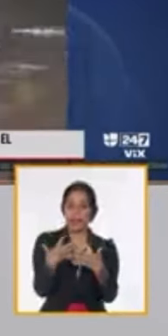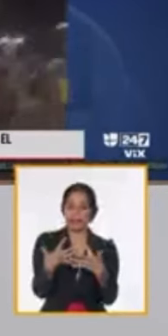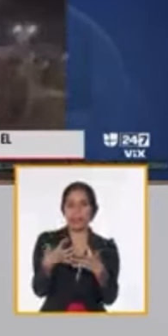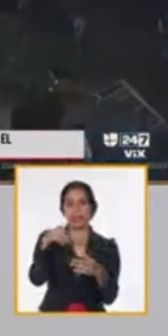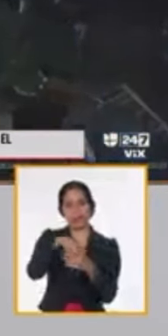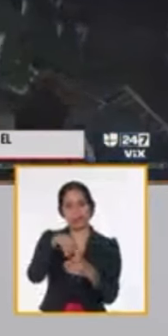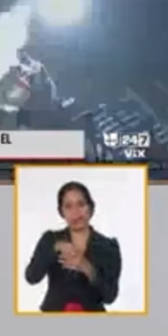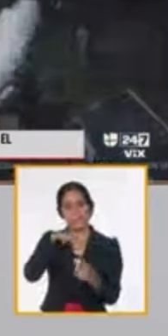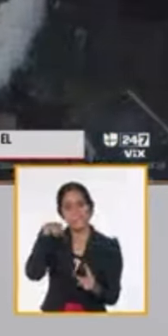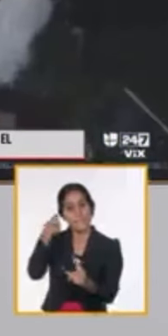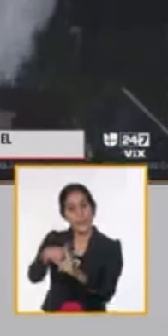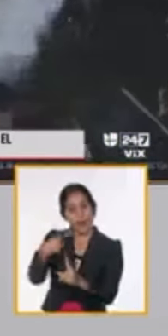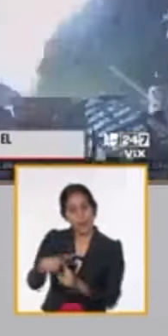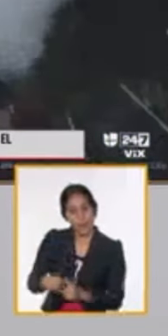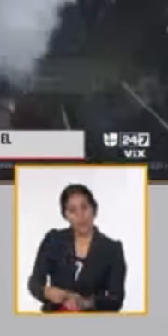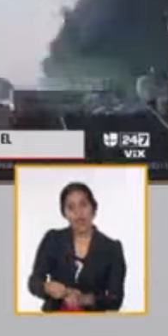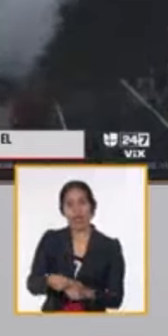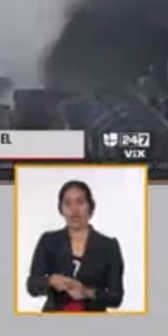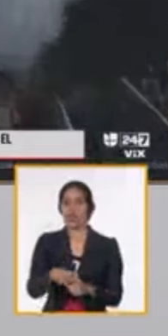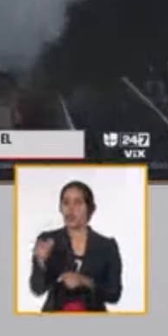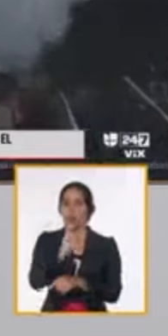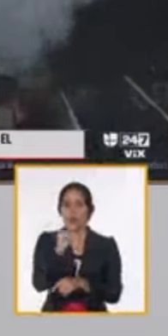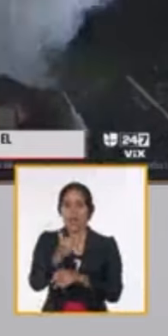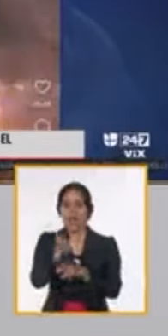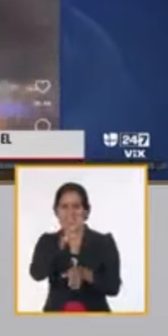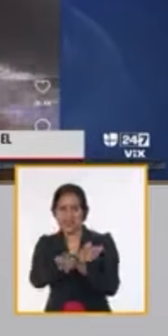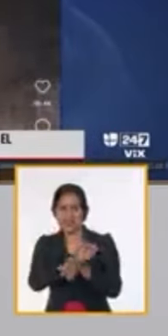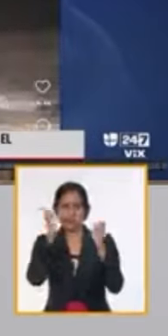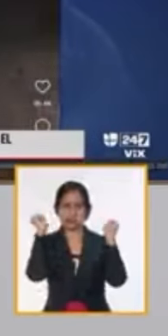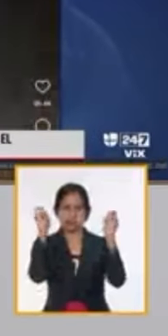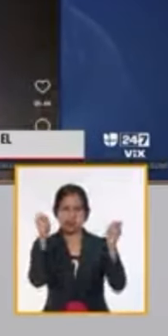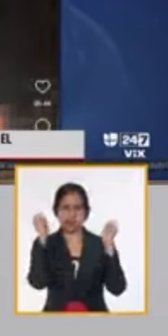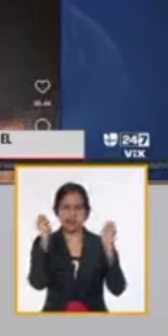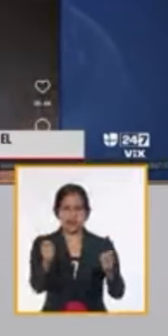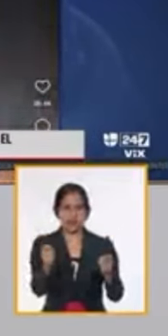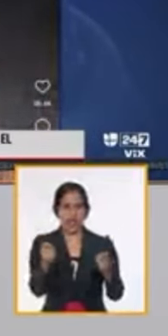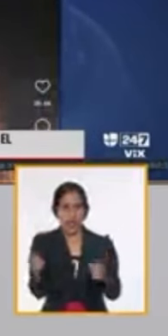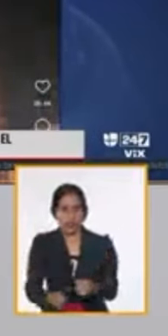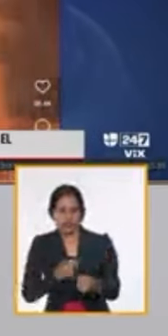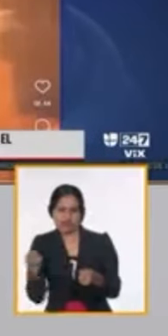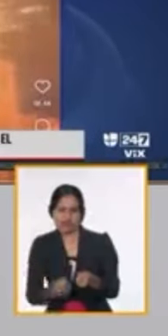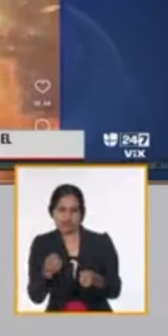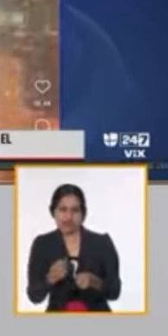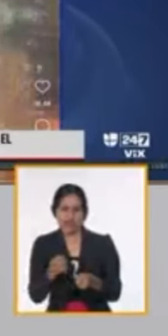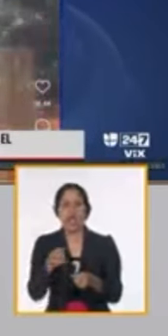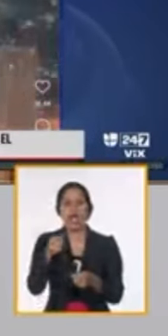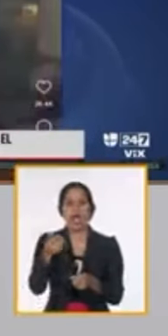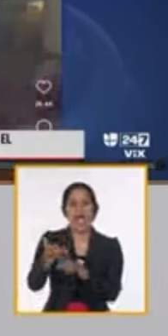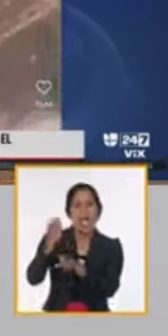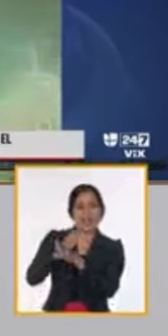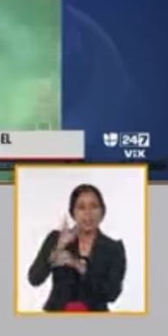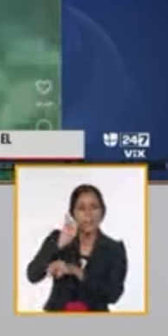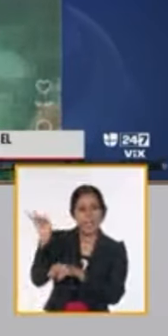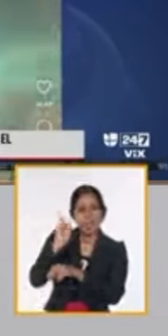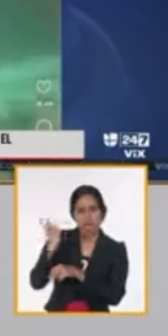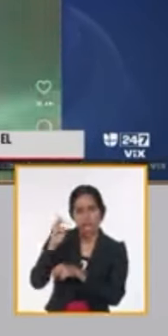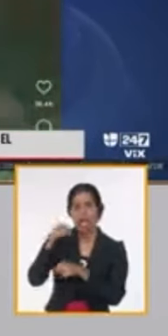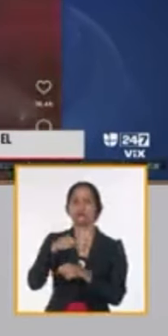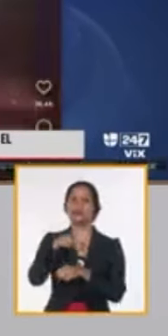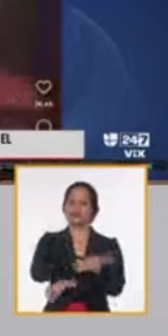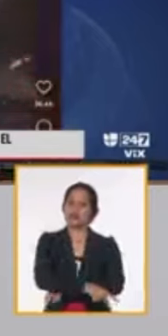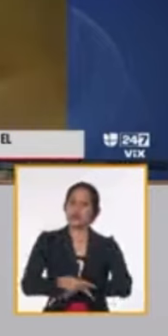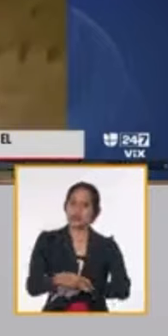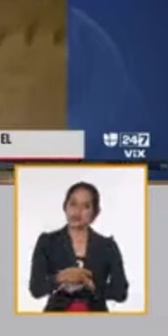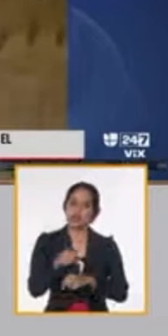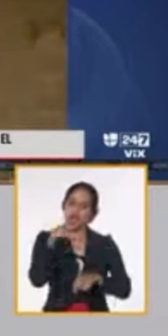mismo que se hizo cuando se protestó contra la apartheid, contra la guerra de Vietnam, y aquellos que han logrado que ocurran